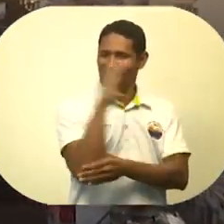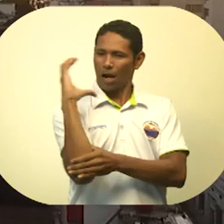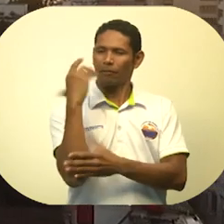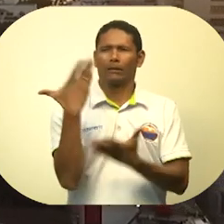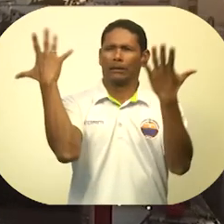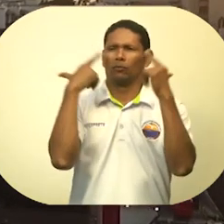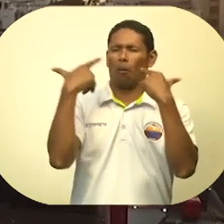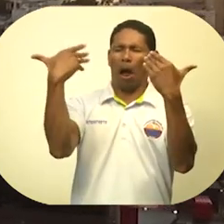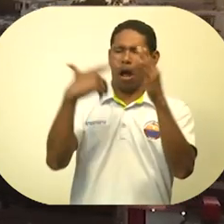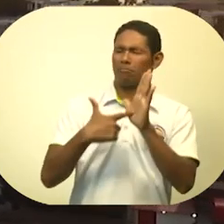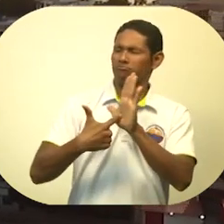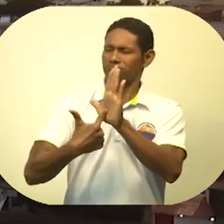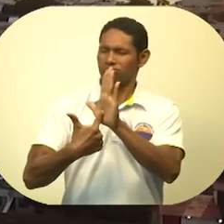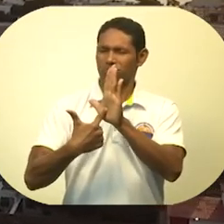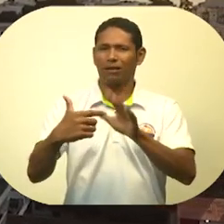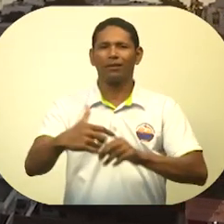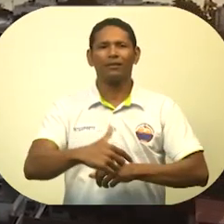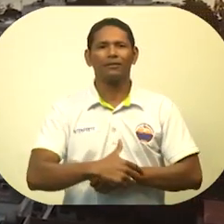Caribe.